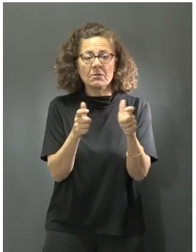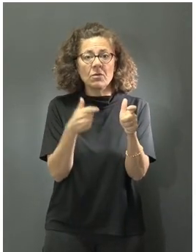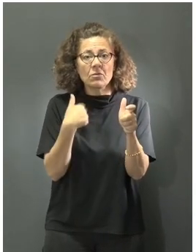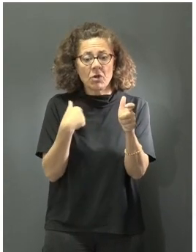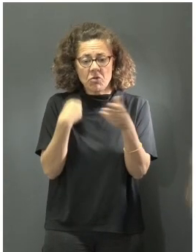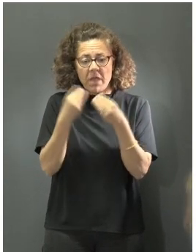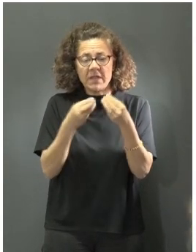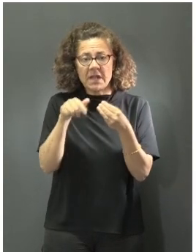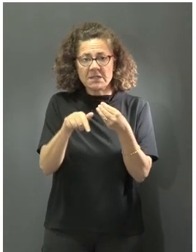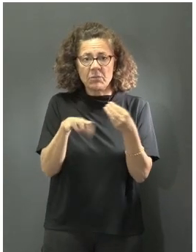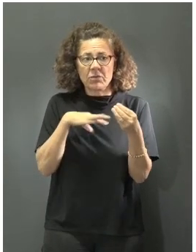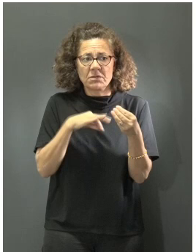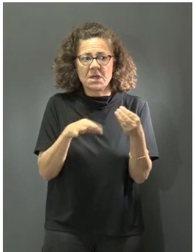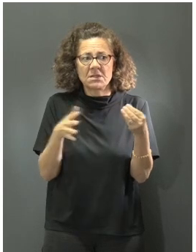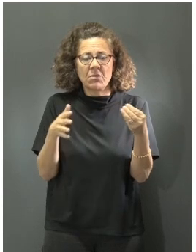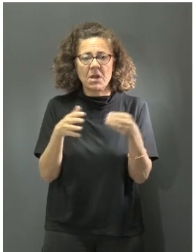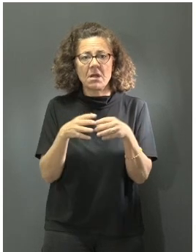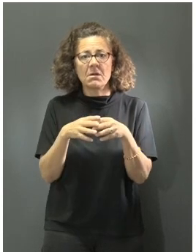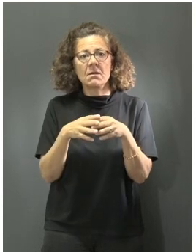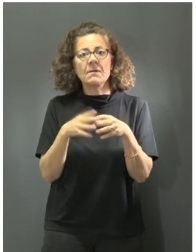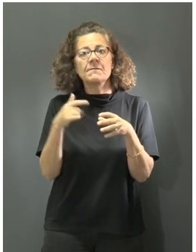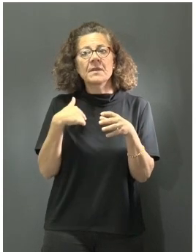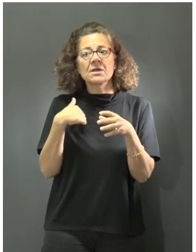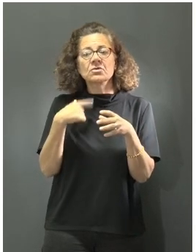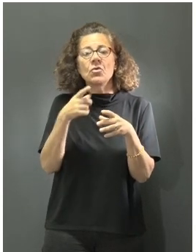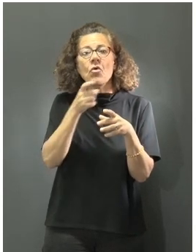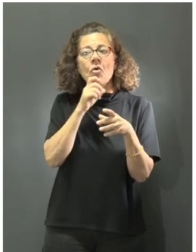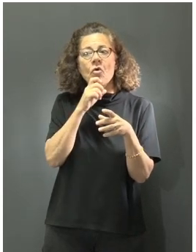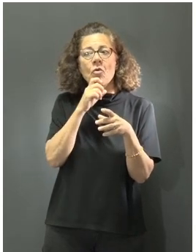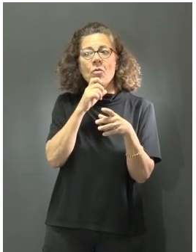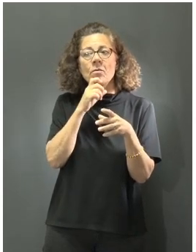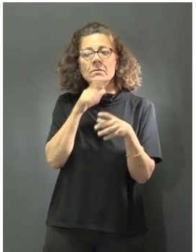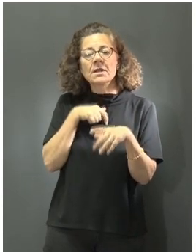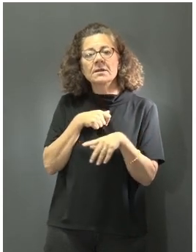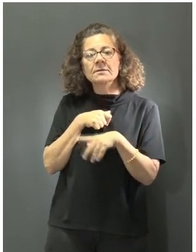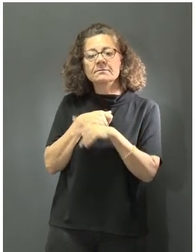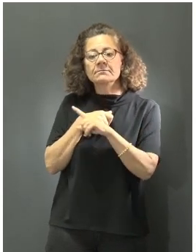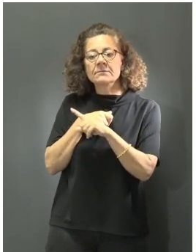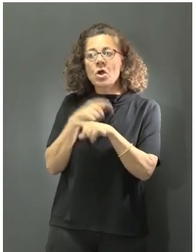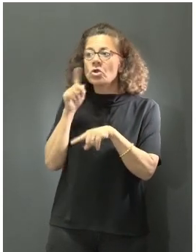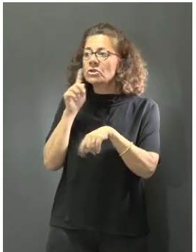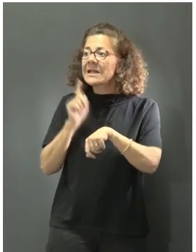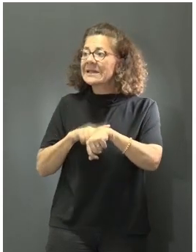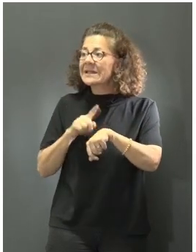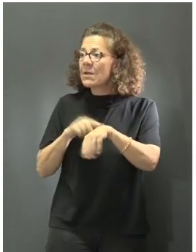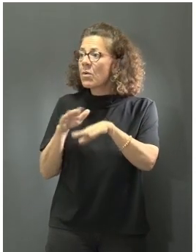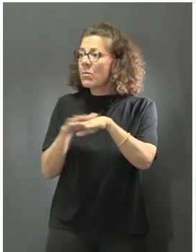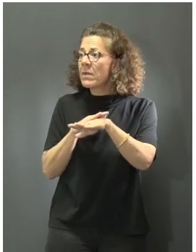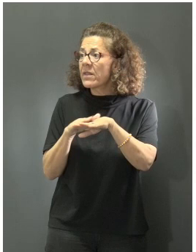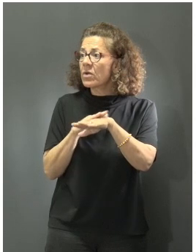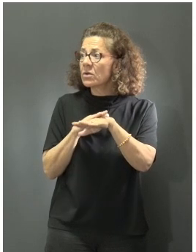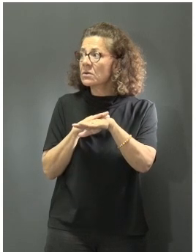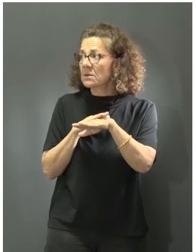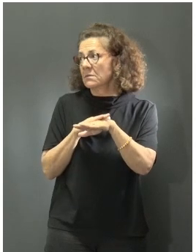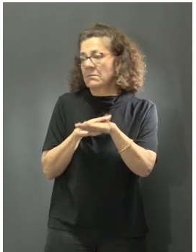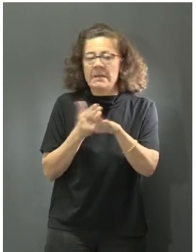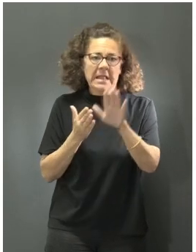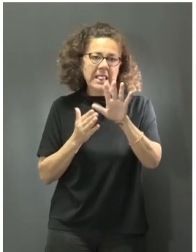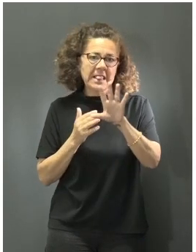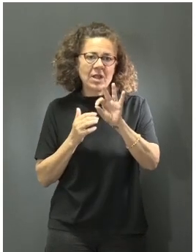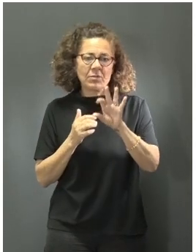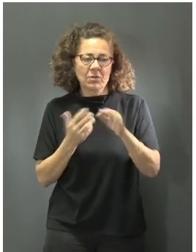Yo puedo diseñar esto, yo puedo ver cómo es esto, ¿no? Ruth, no sé cómo vamos de tiempo, perdón, malamente.